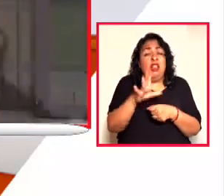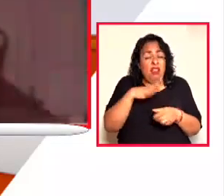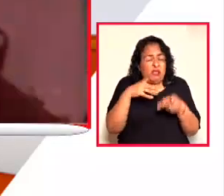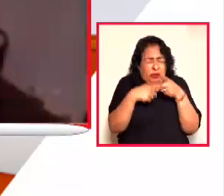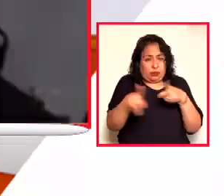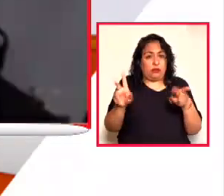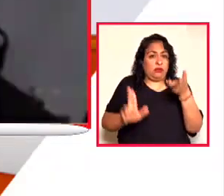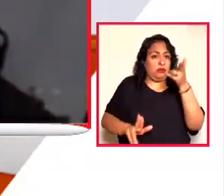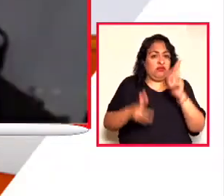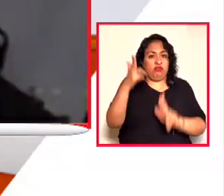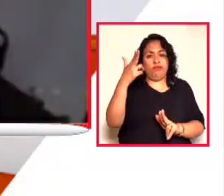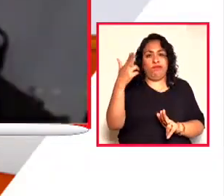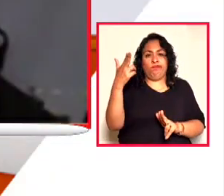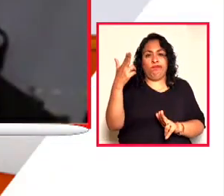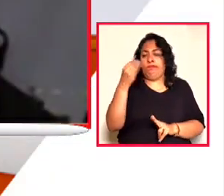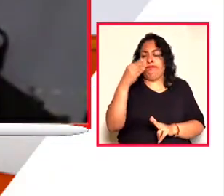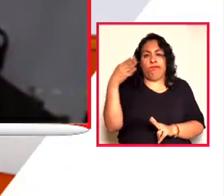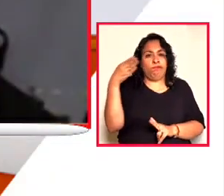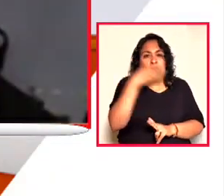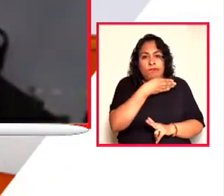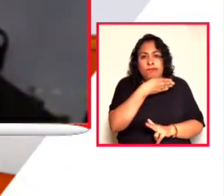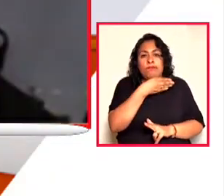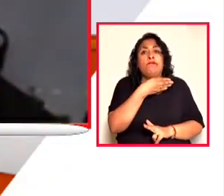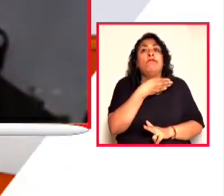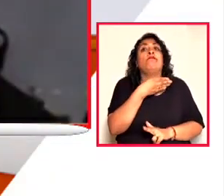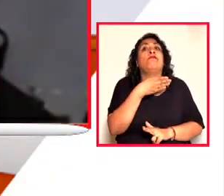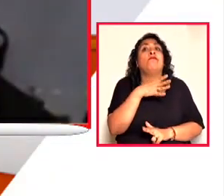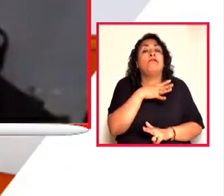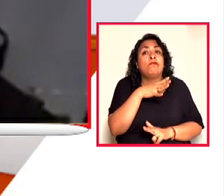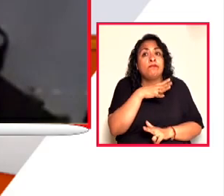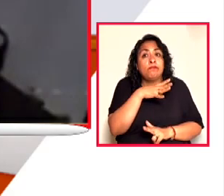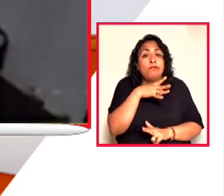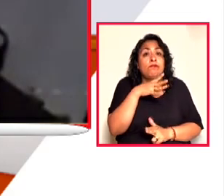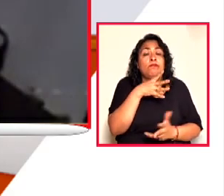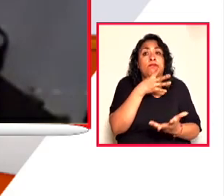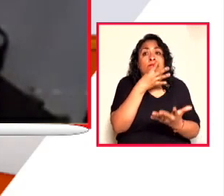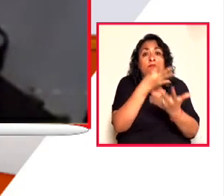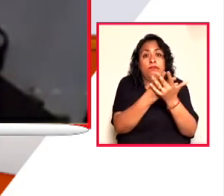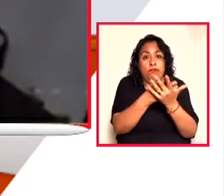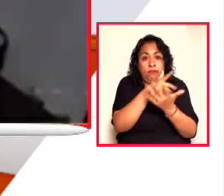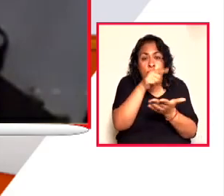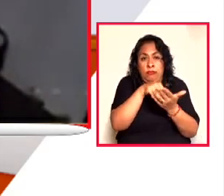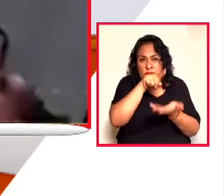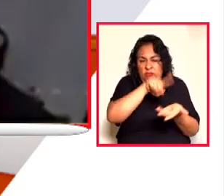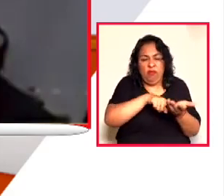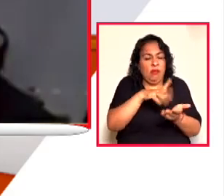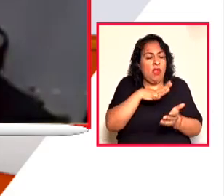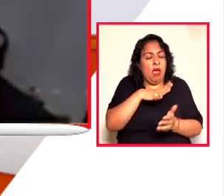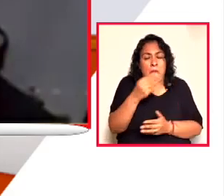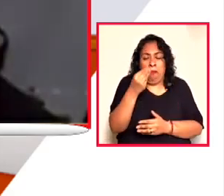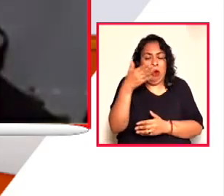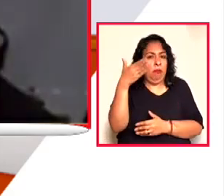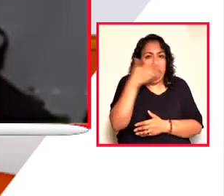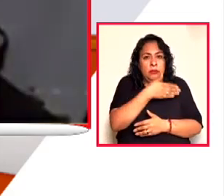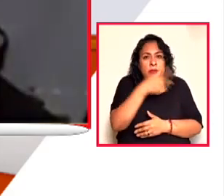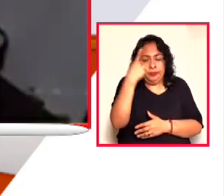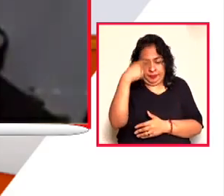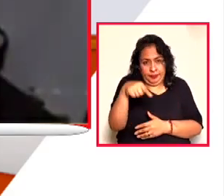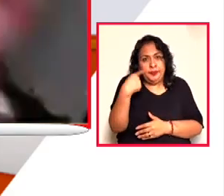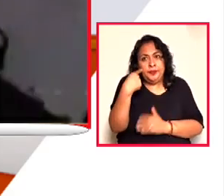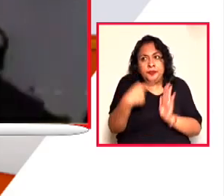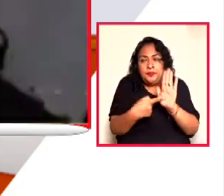huelga de hambre en donde se encuentra prisionero, precisamente para tratar de revelar o que el